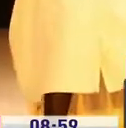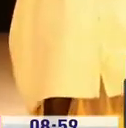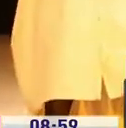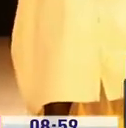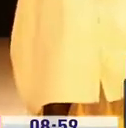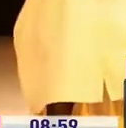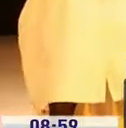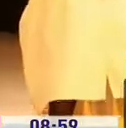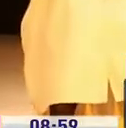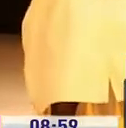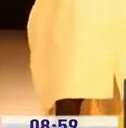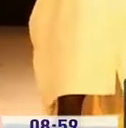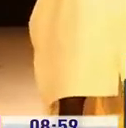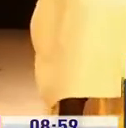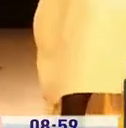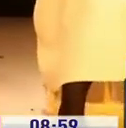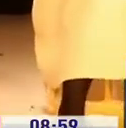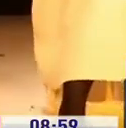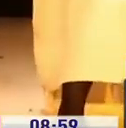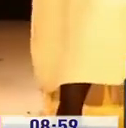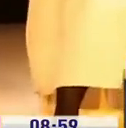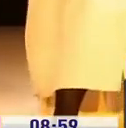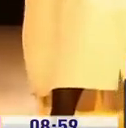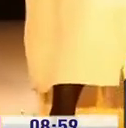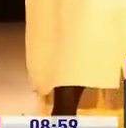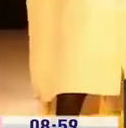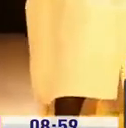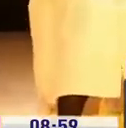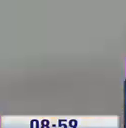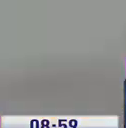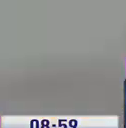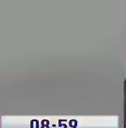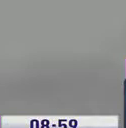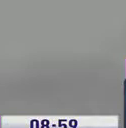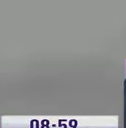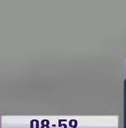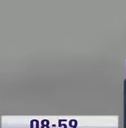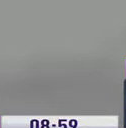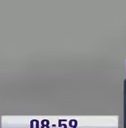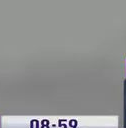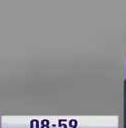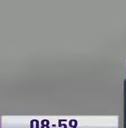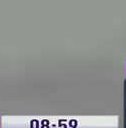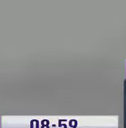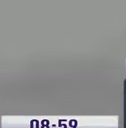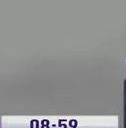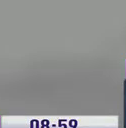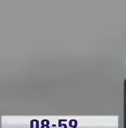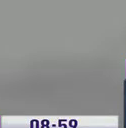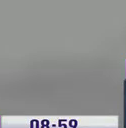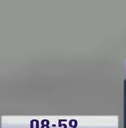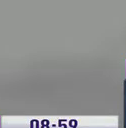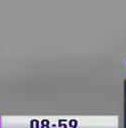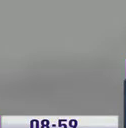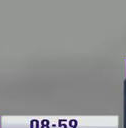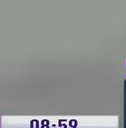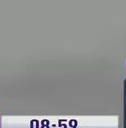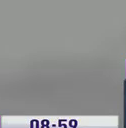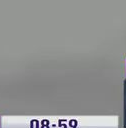televisión, además de ser directora escénica y dramaturga. Tras conocer la lamentable noticia de su